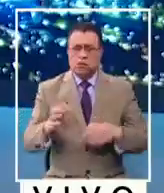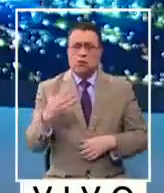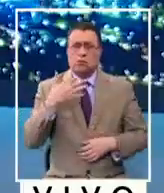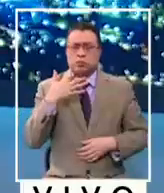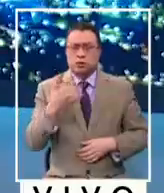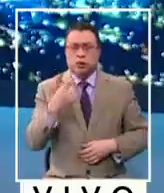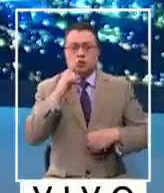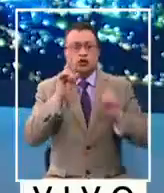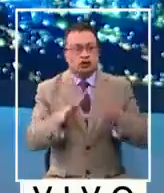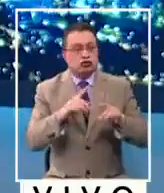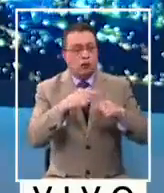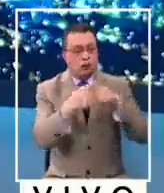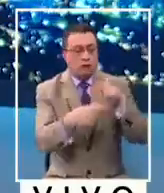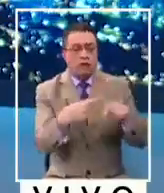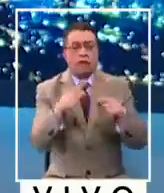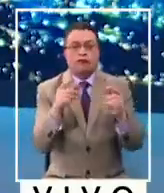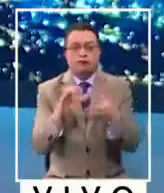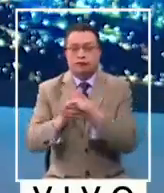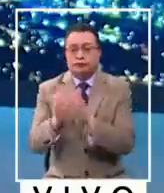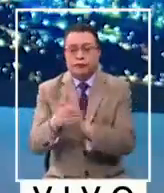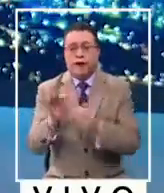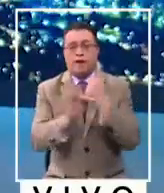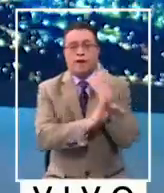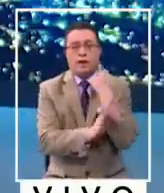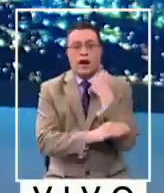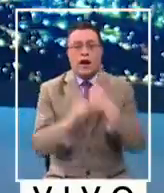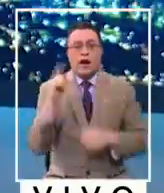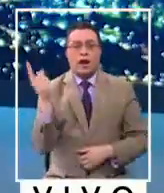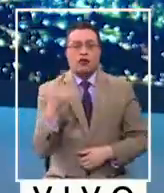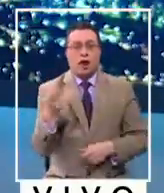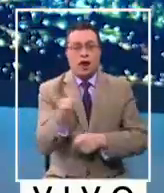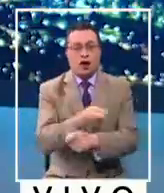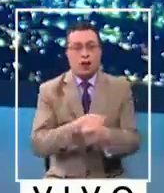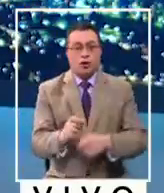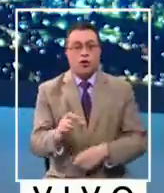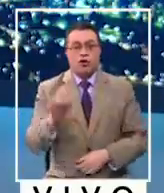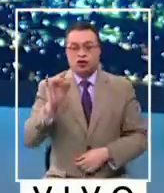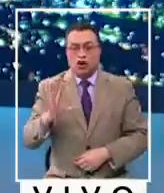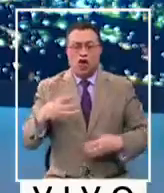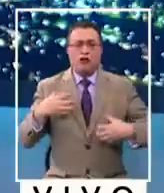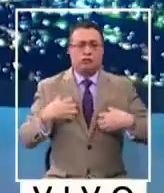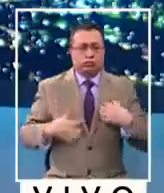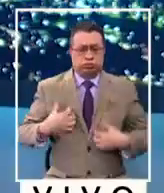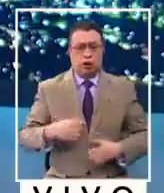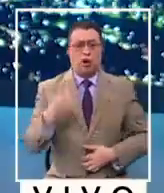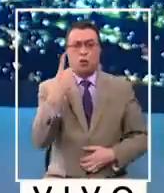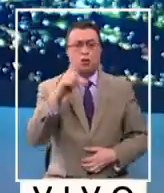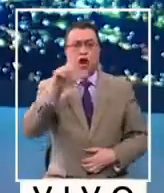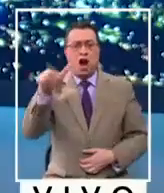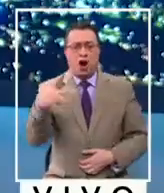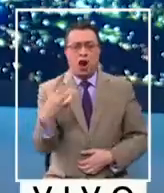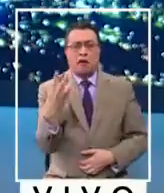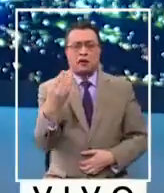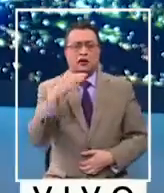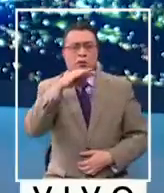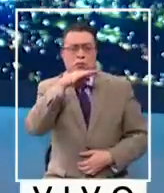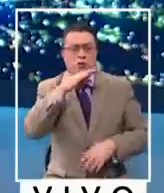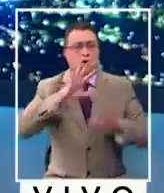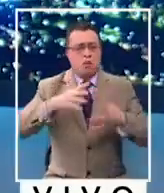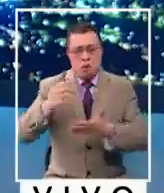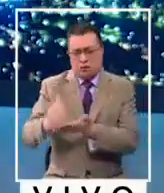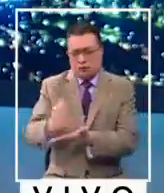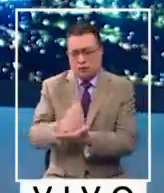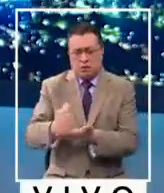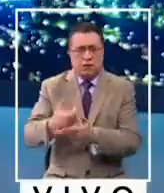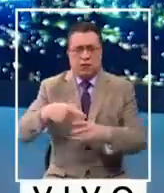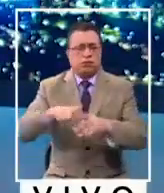apellido monopólicas en la conclusión de la Fiscalía Nacional Económica. No solo hay malos ratos, con 1 hora y 13 minutos gastados en cada trámite